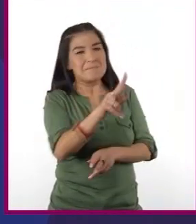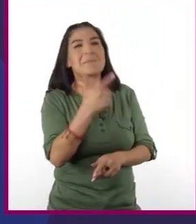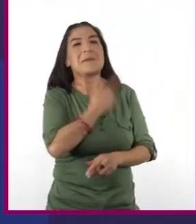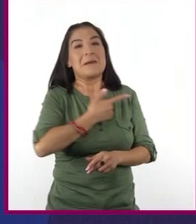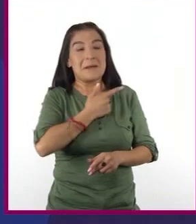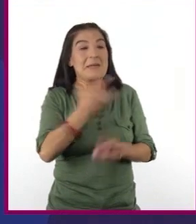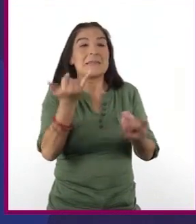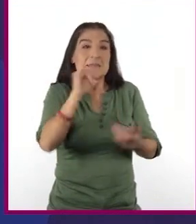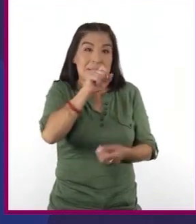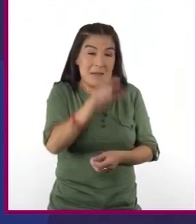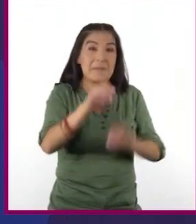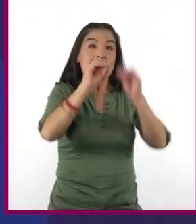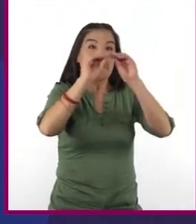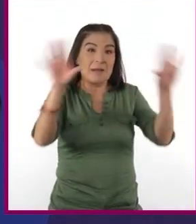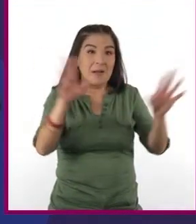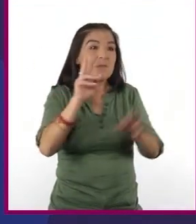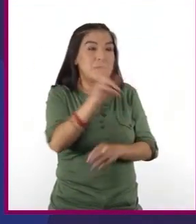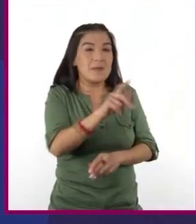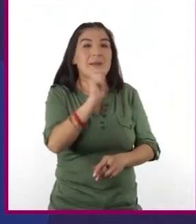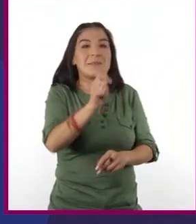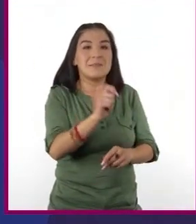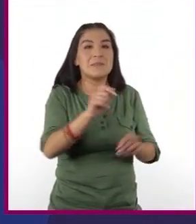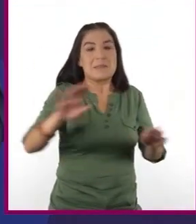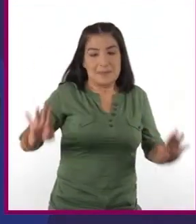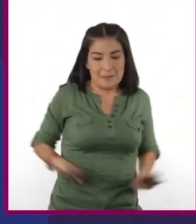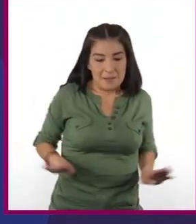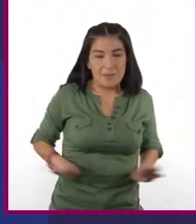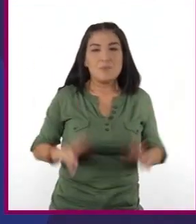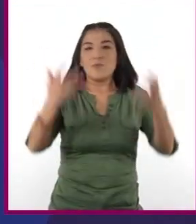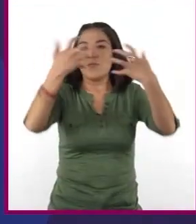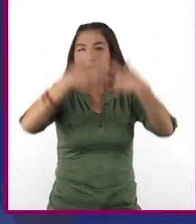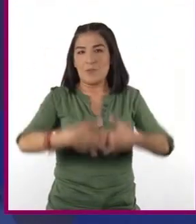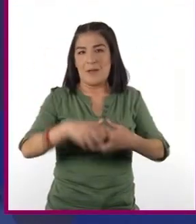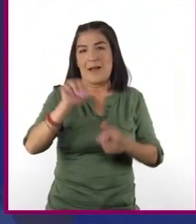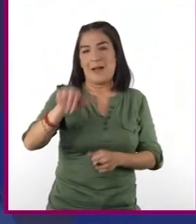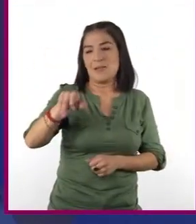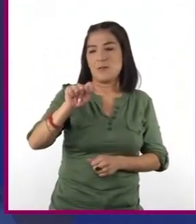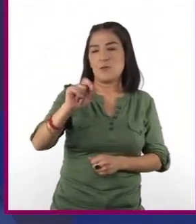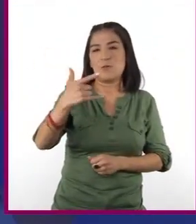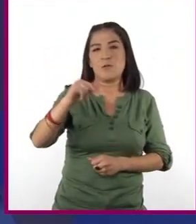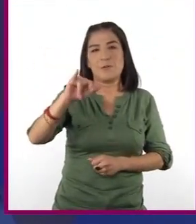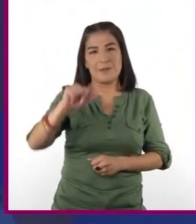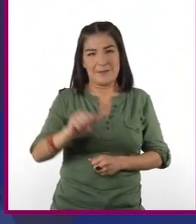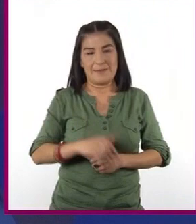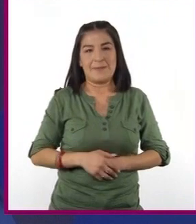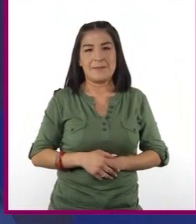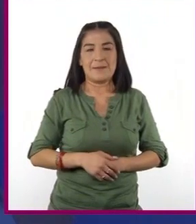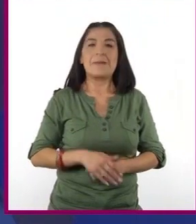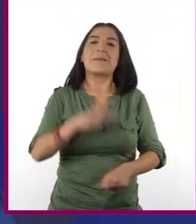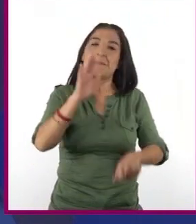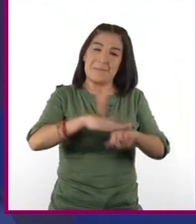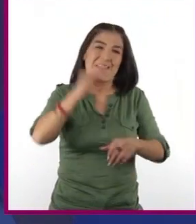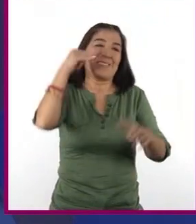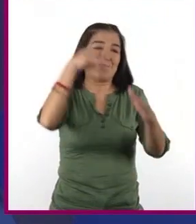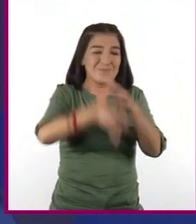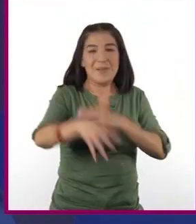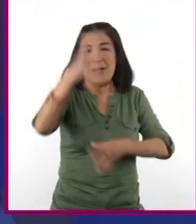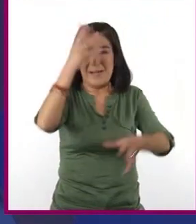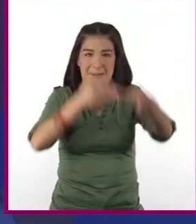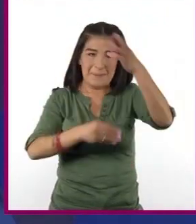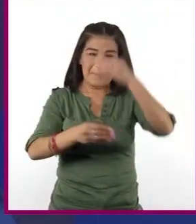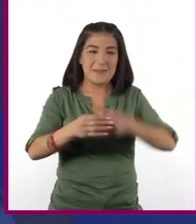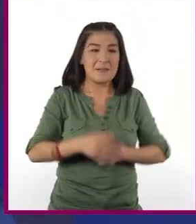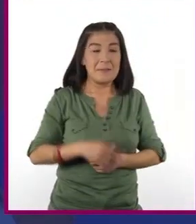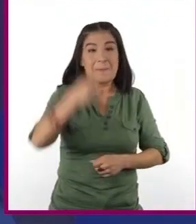cómo identificar las características y la función de las antologías. Aún queda mucho más por aprender.